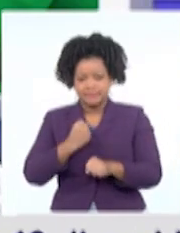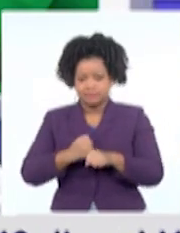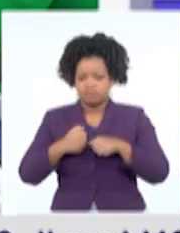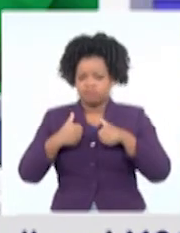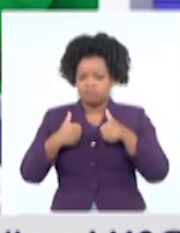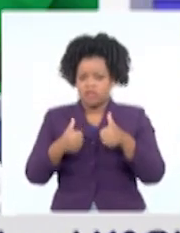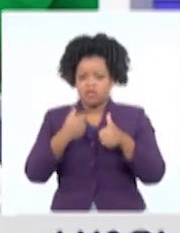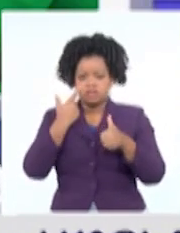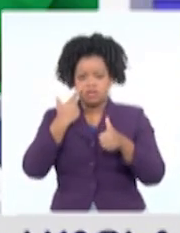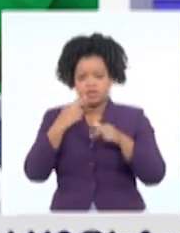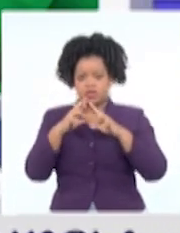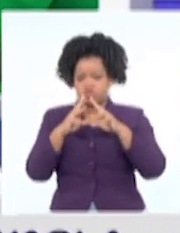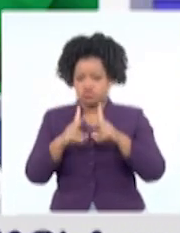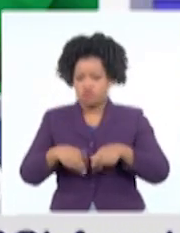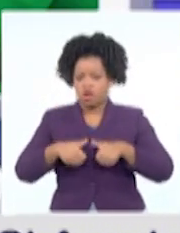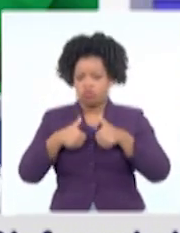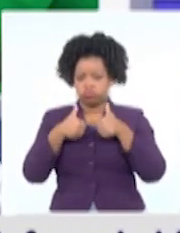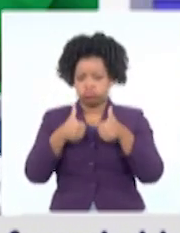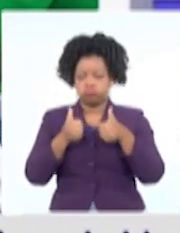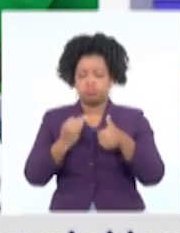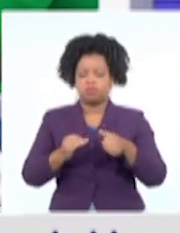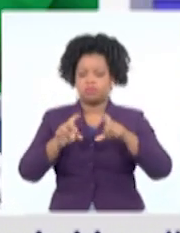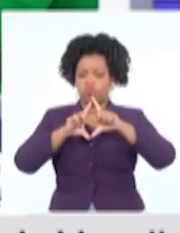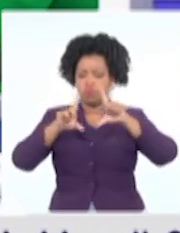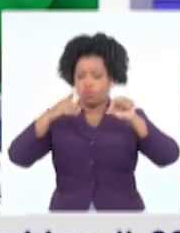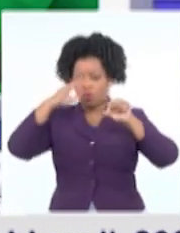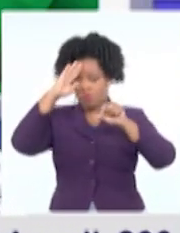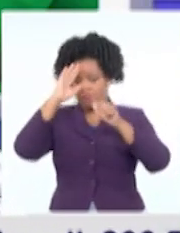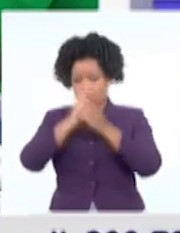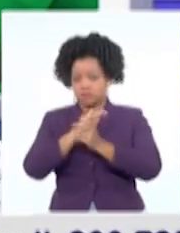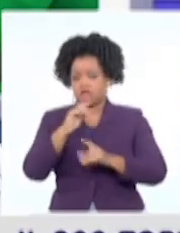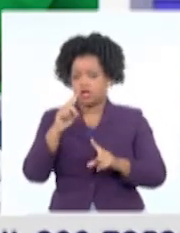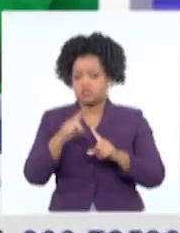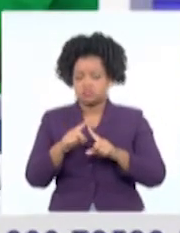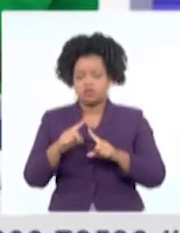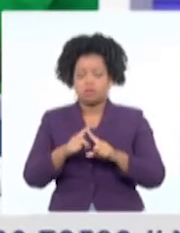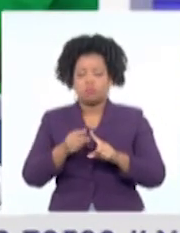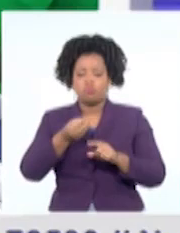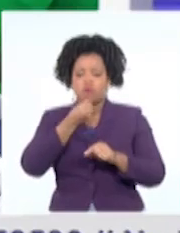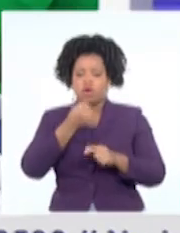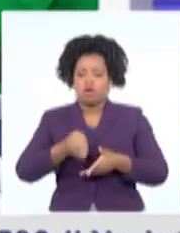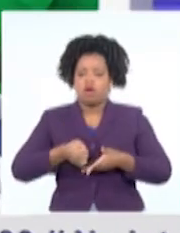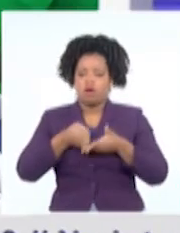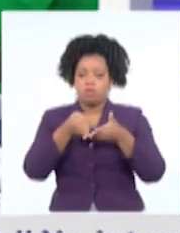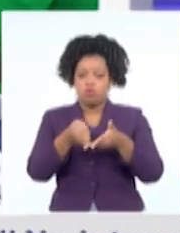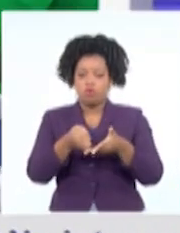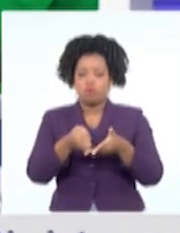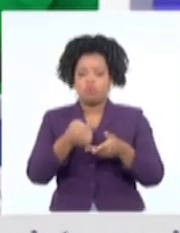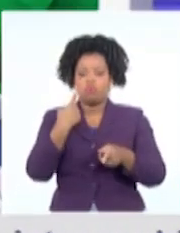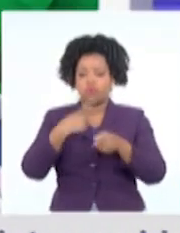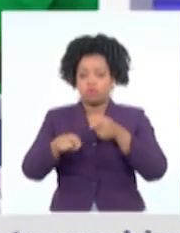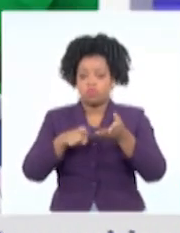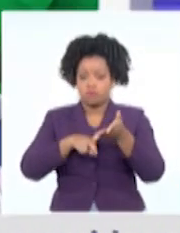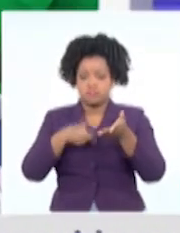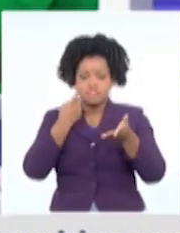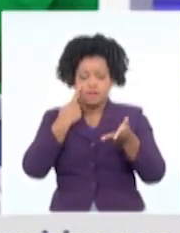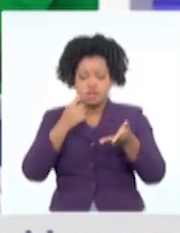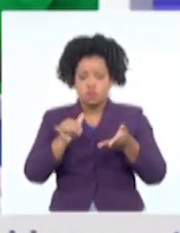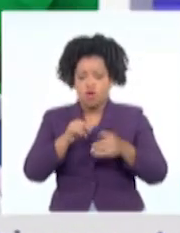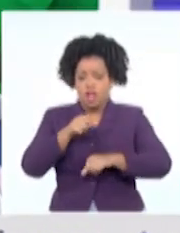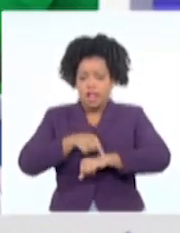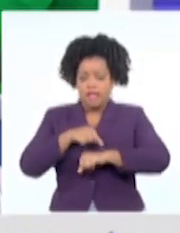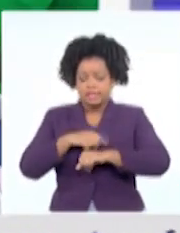que ha tenido las posibilidades de apoyar a otras provincias que se han visto en un momento